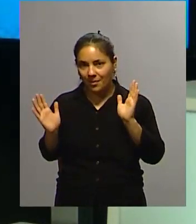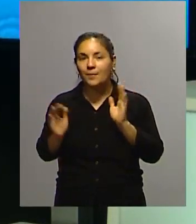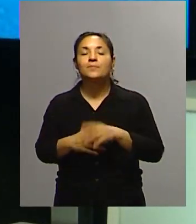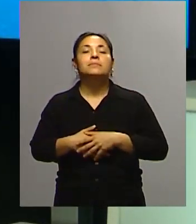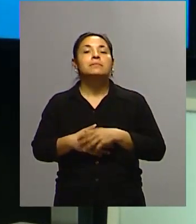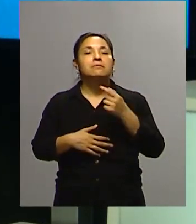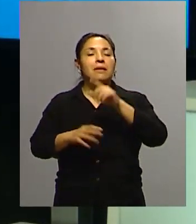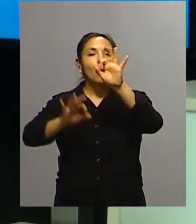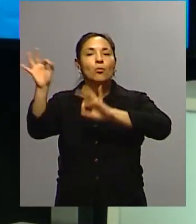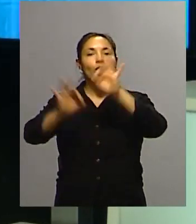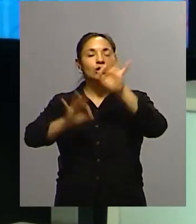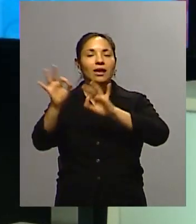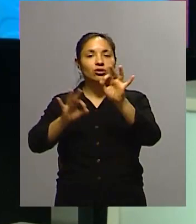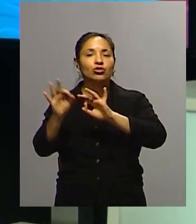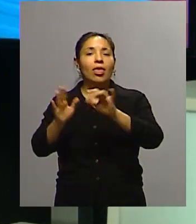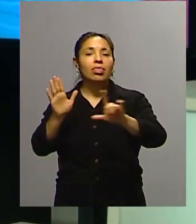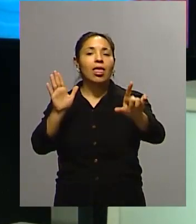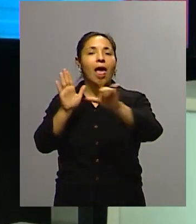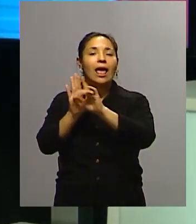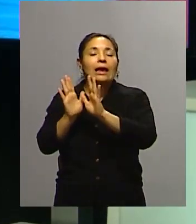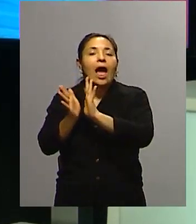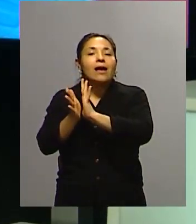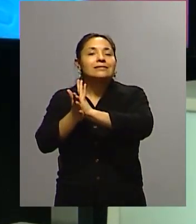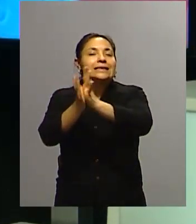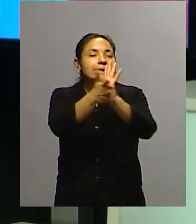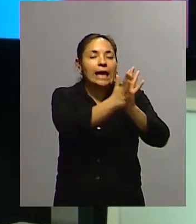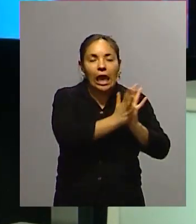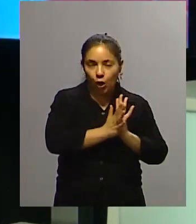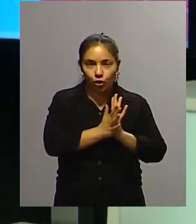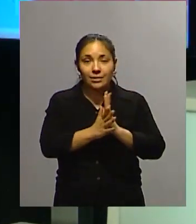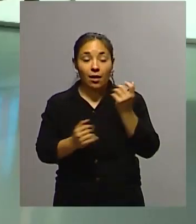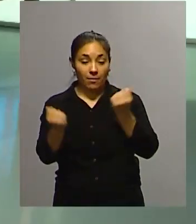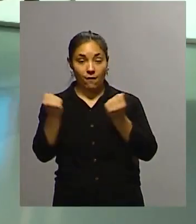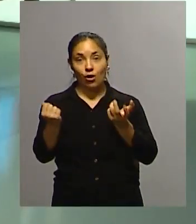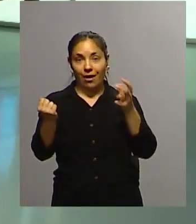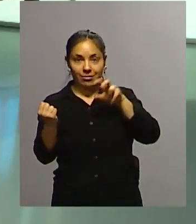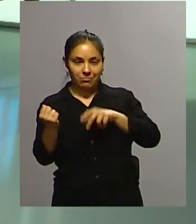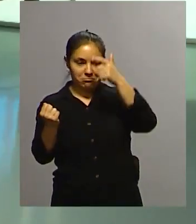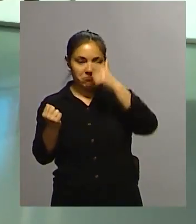sobre el proyecto de ley de alcohol cero al volante, y esto lo digo porque es un proyecto que está,